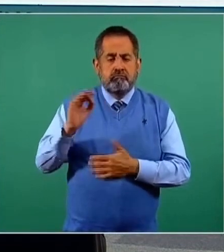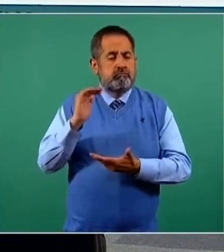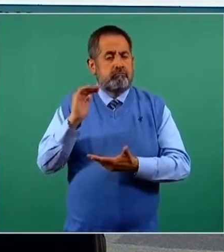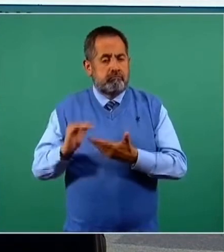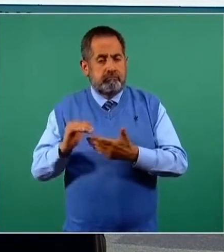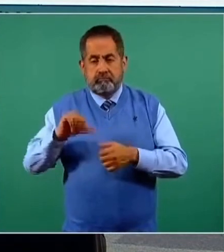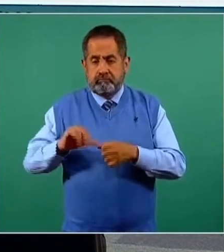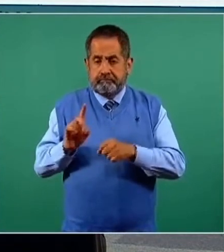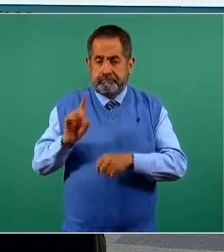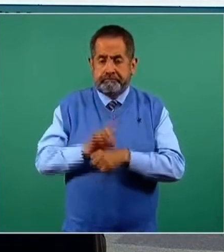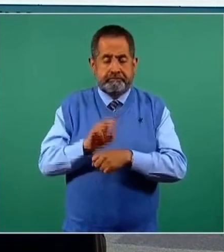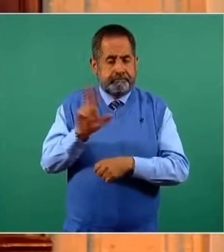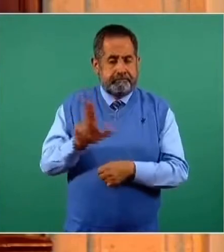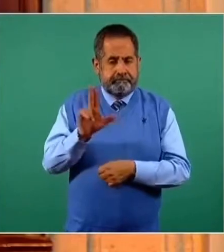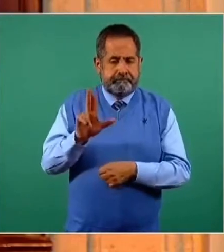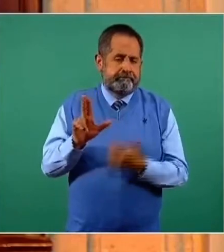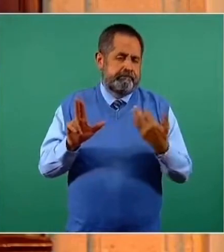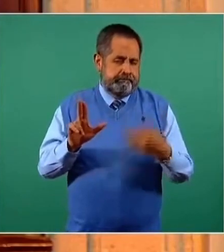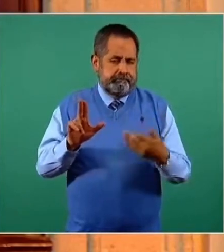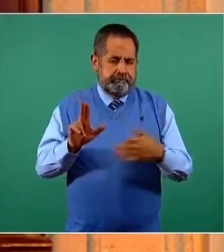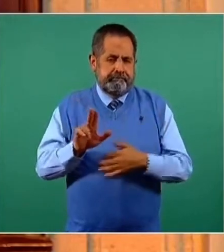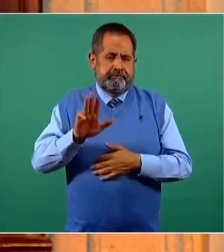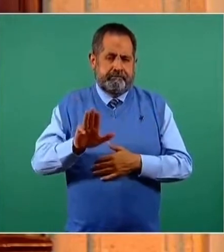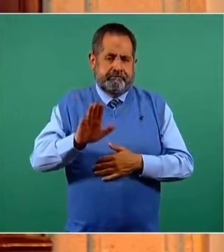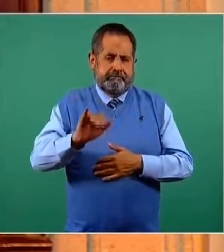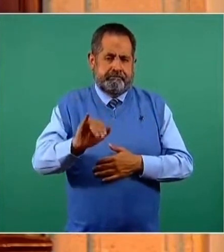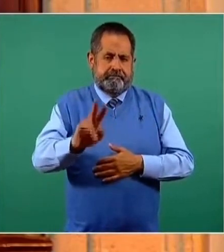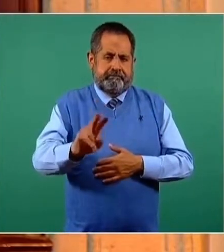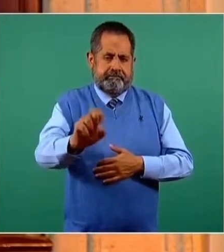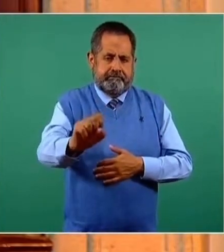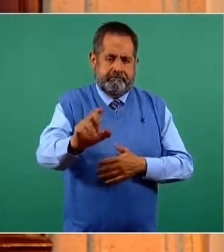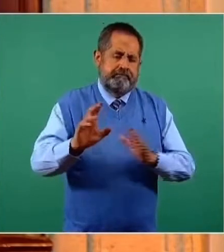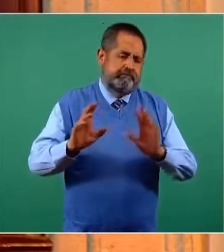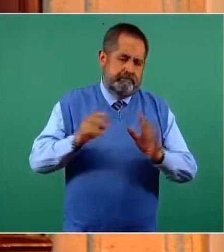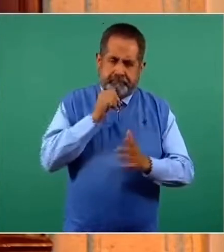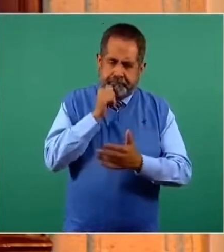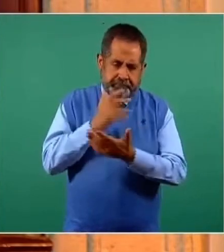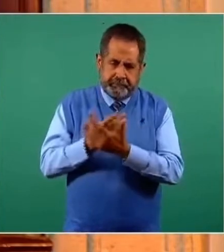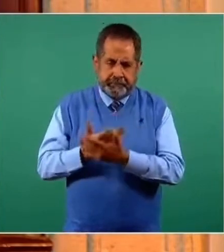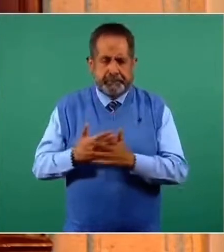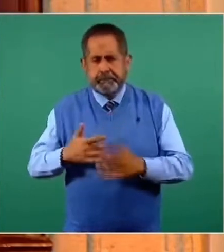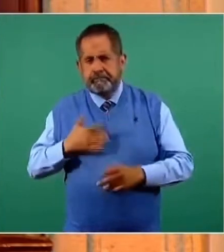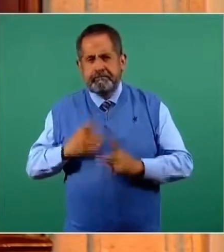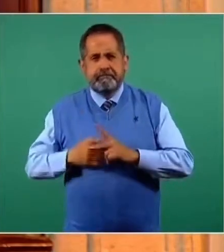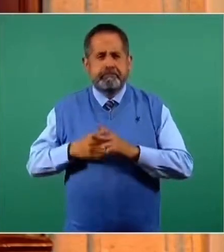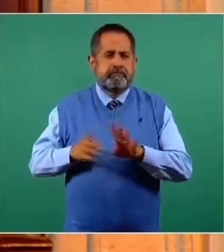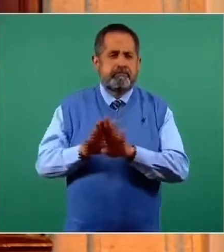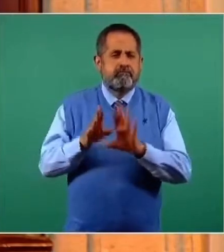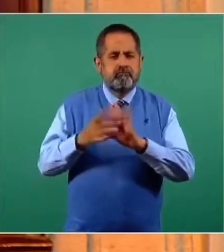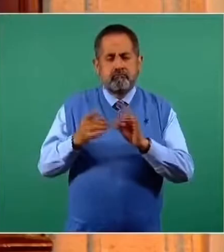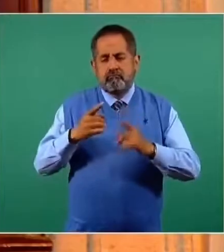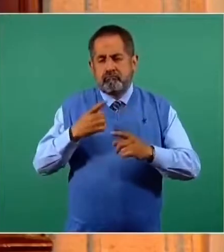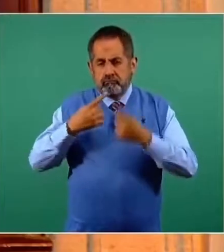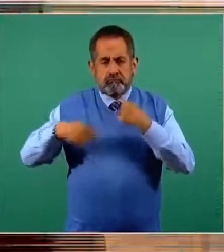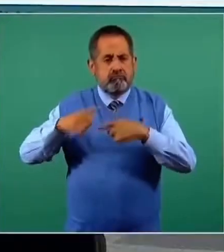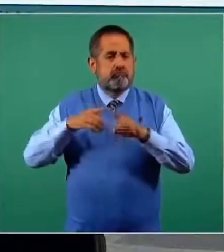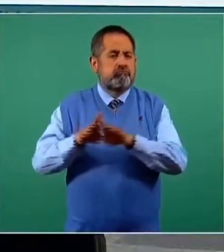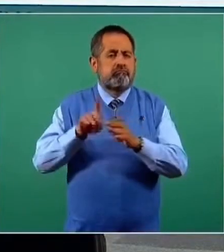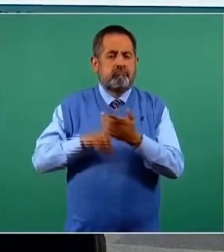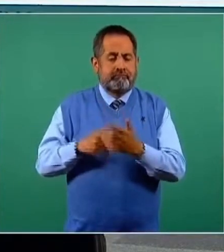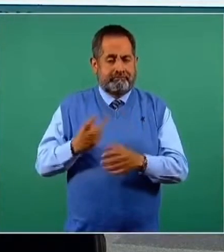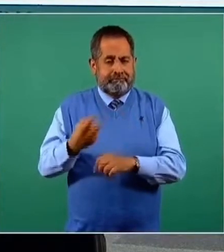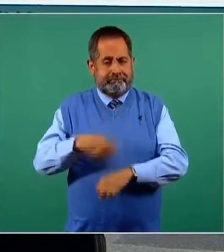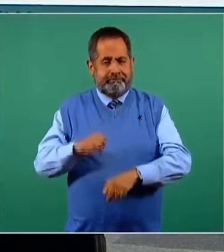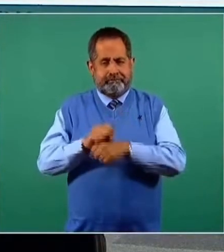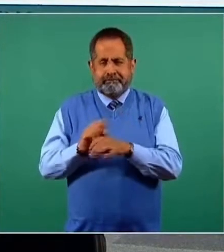es martes, todavía nos quedan muchos días de la semana por delante, y entonces estábamos ya anticipando desde que abrimos esta semana